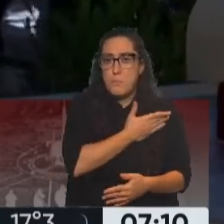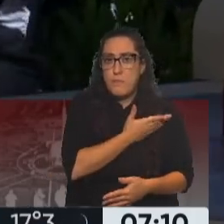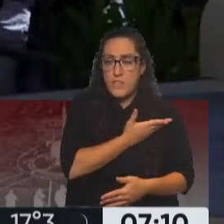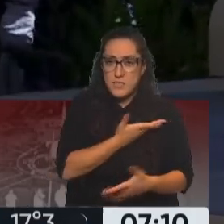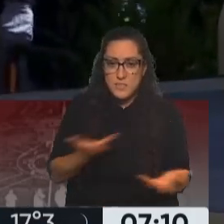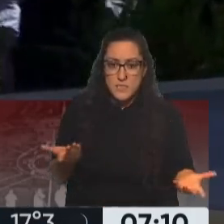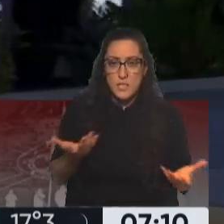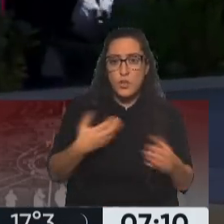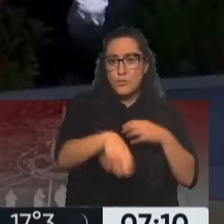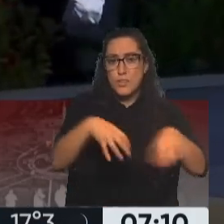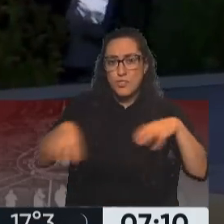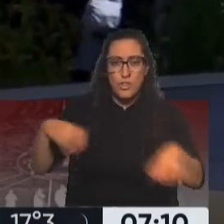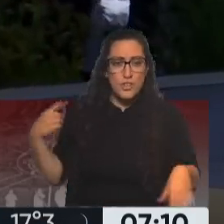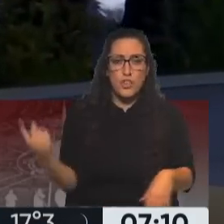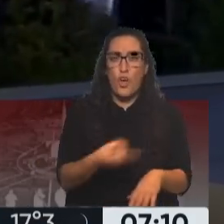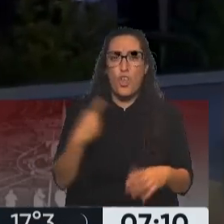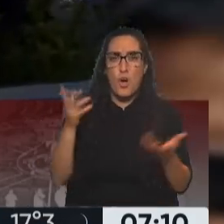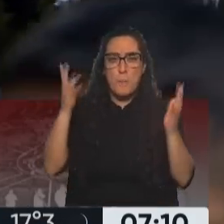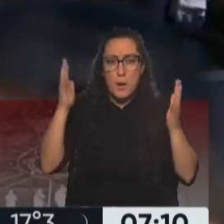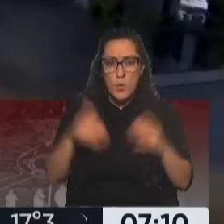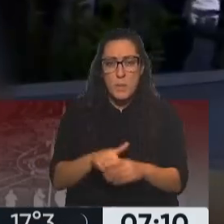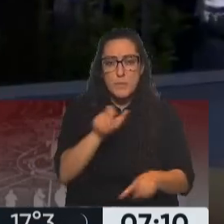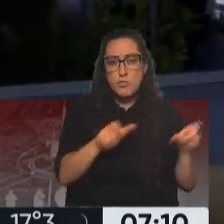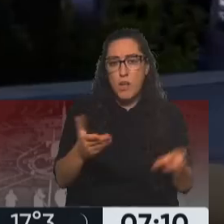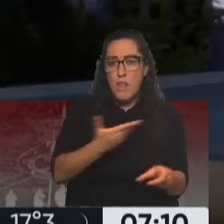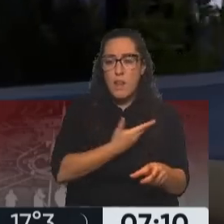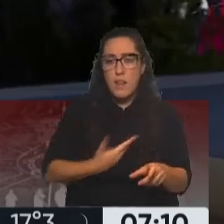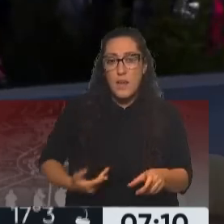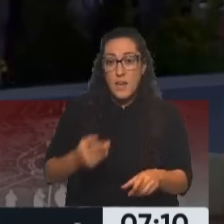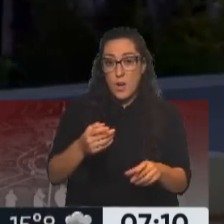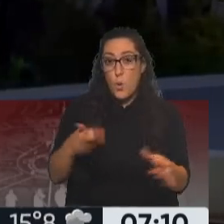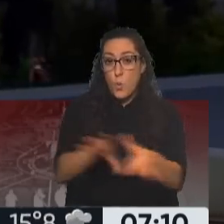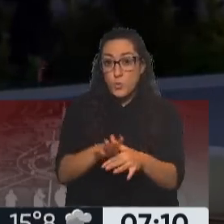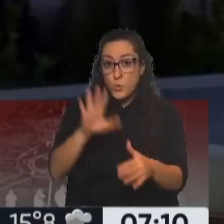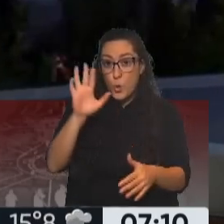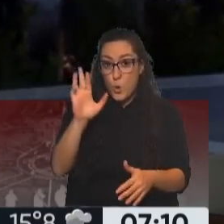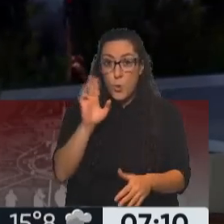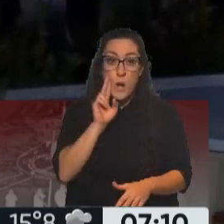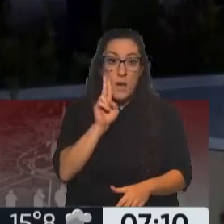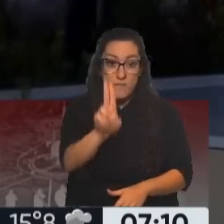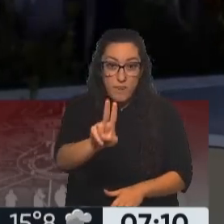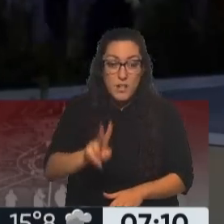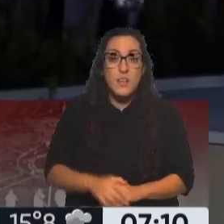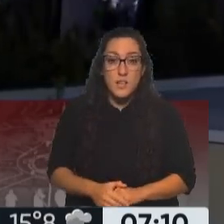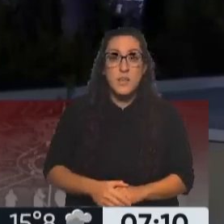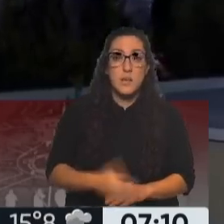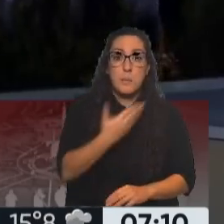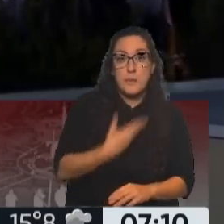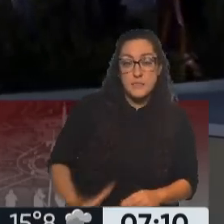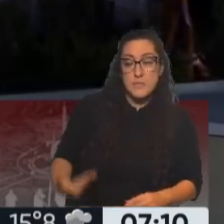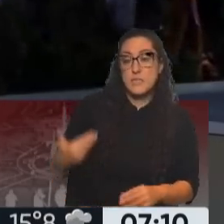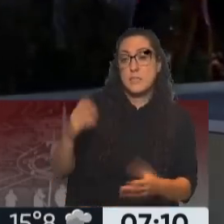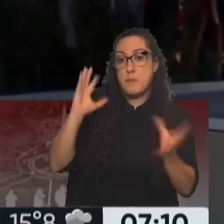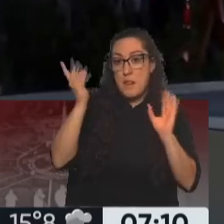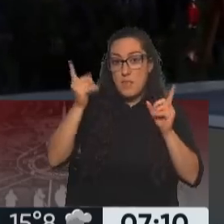los sectores. Fíjate que aplauden todos. Ahí estábamos viendo a los dirigentes. Lula da Silva está detrás, se lo está viendo, ¿no? Los presidentes también aplaudiendo. Al presidente argentino